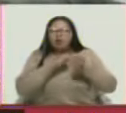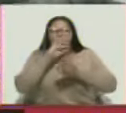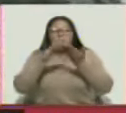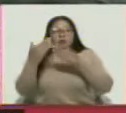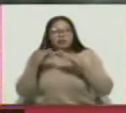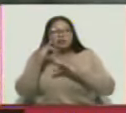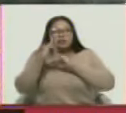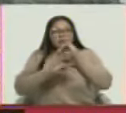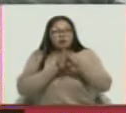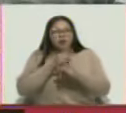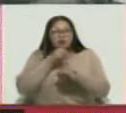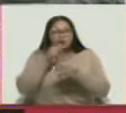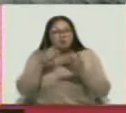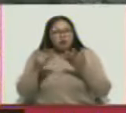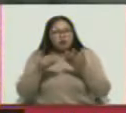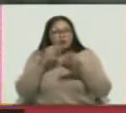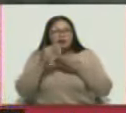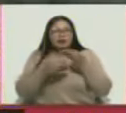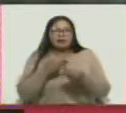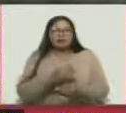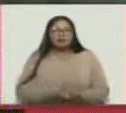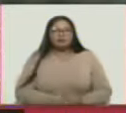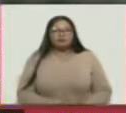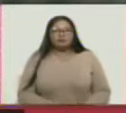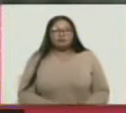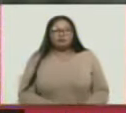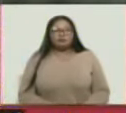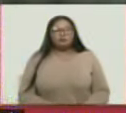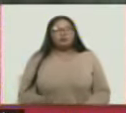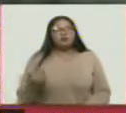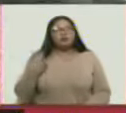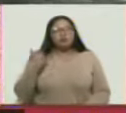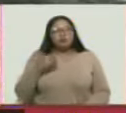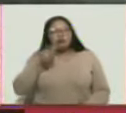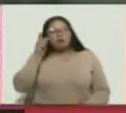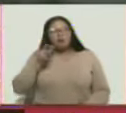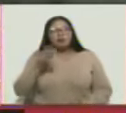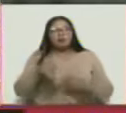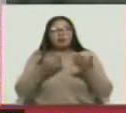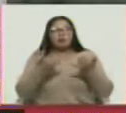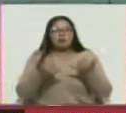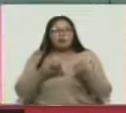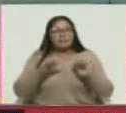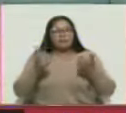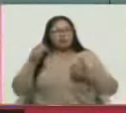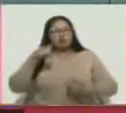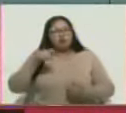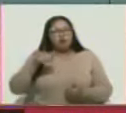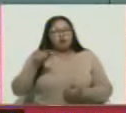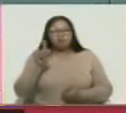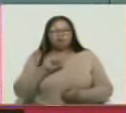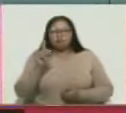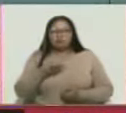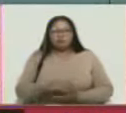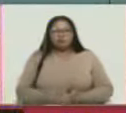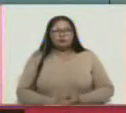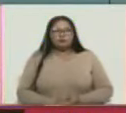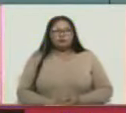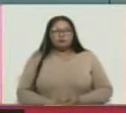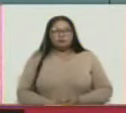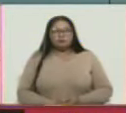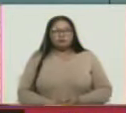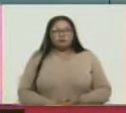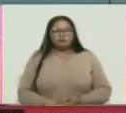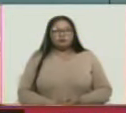a las atrocidades, a las matanzas que está sufriendo el pueblo de Palestina. Esto no ha empezado ahora. ¿Cómo ha sido el territorio que se le ha